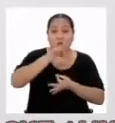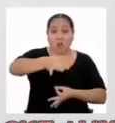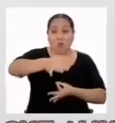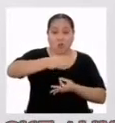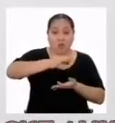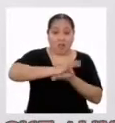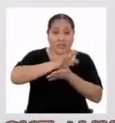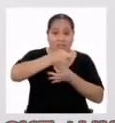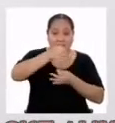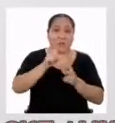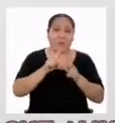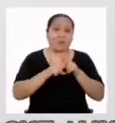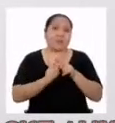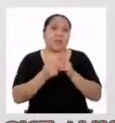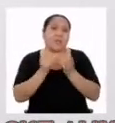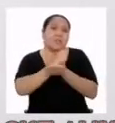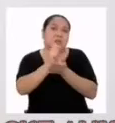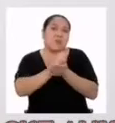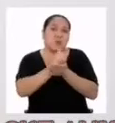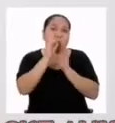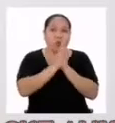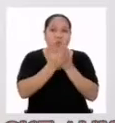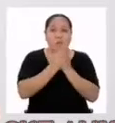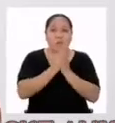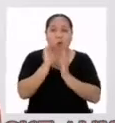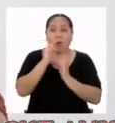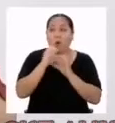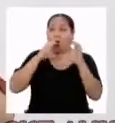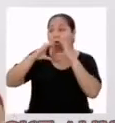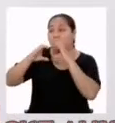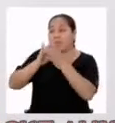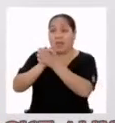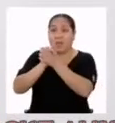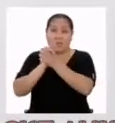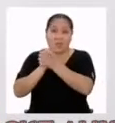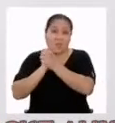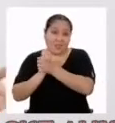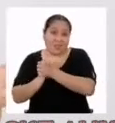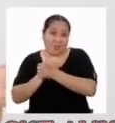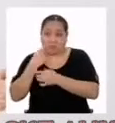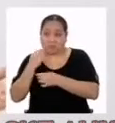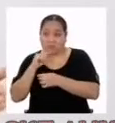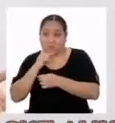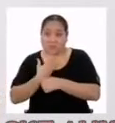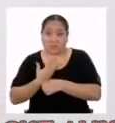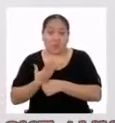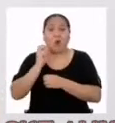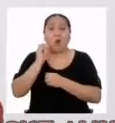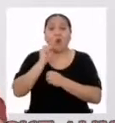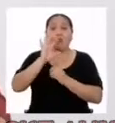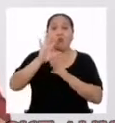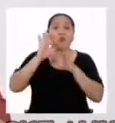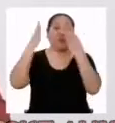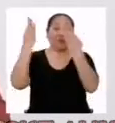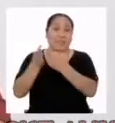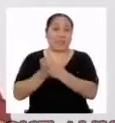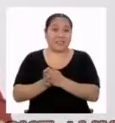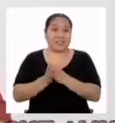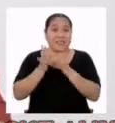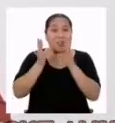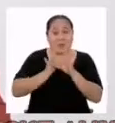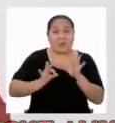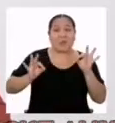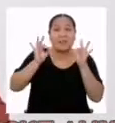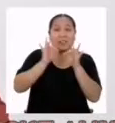a escribir un libro o también conversarlo con amigas, amigos y familiares. Lo importante